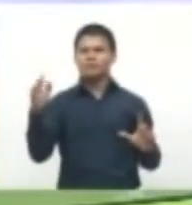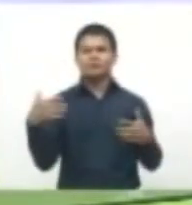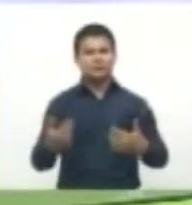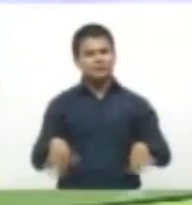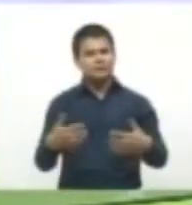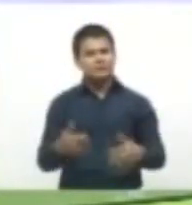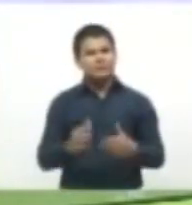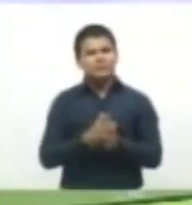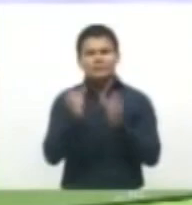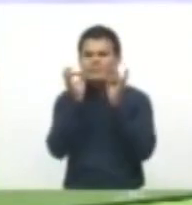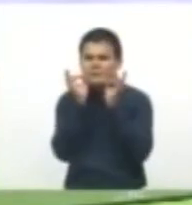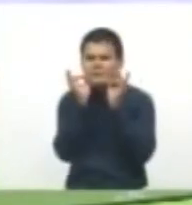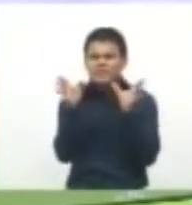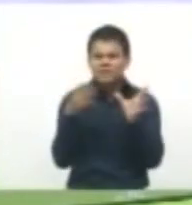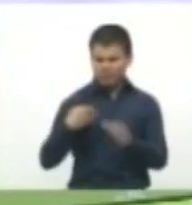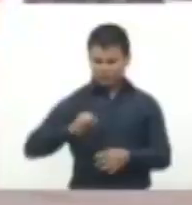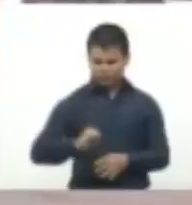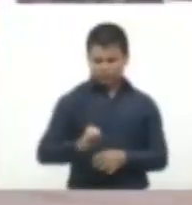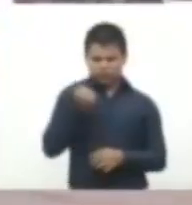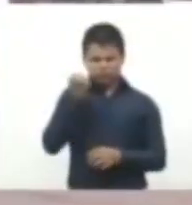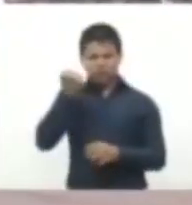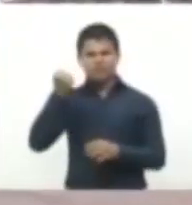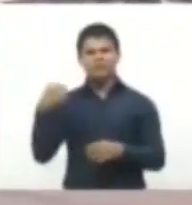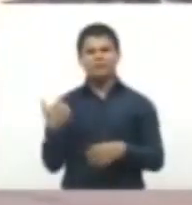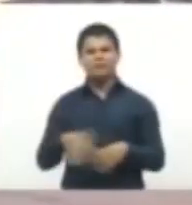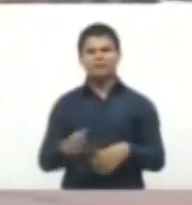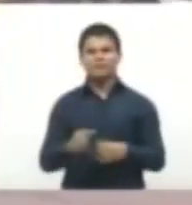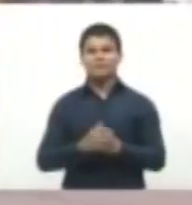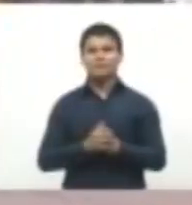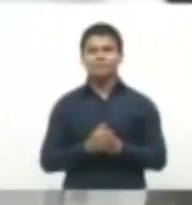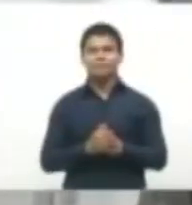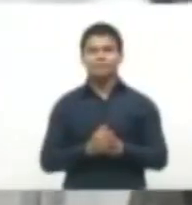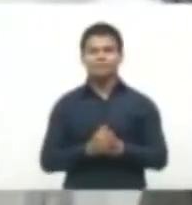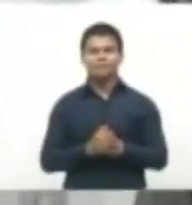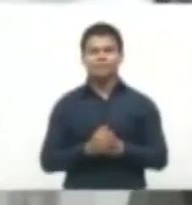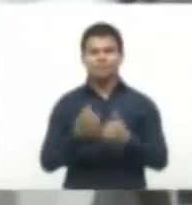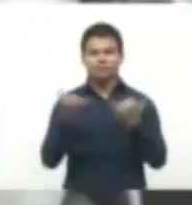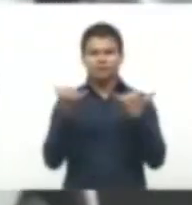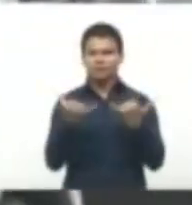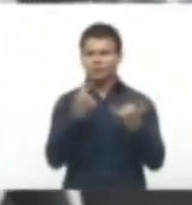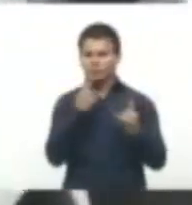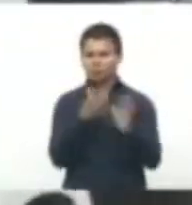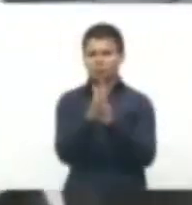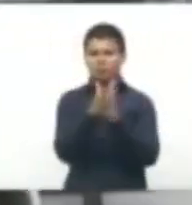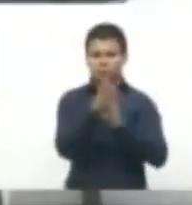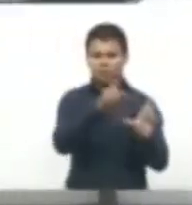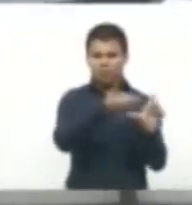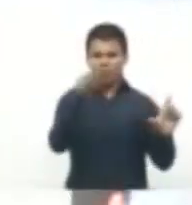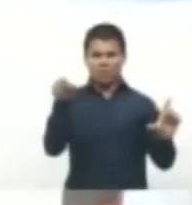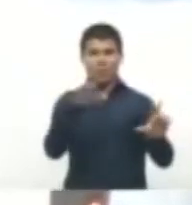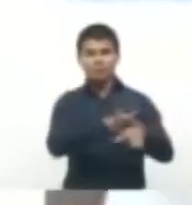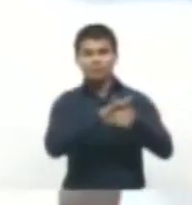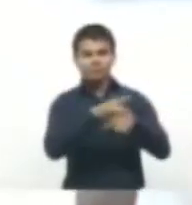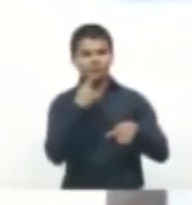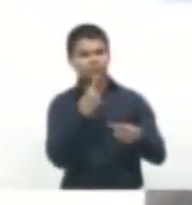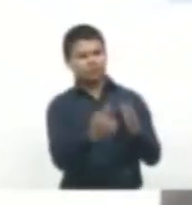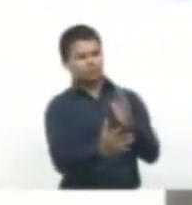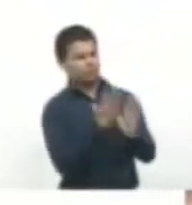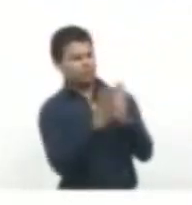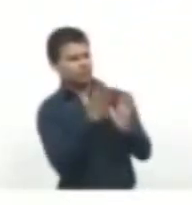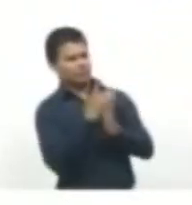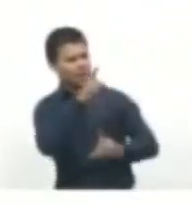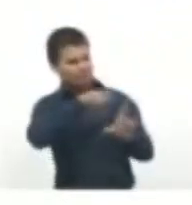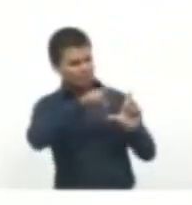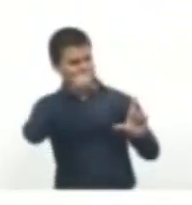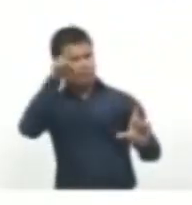costa y la tercera en el país. Un informe de Medicina Legal ubica a Barranquilla como la ciudad con el mayor número de muertes